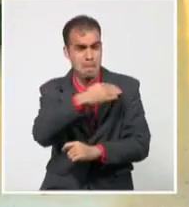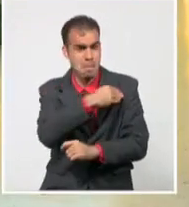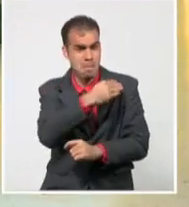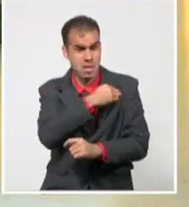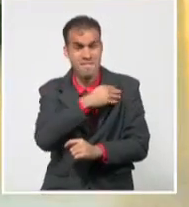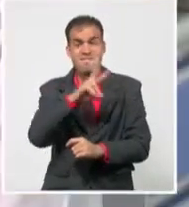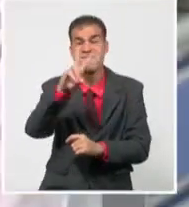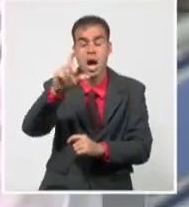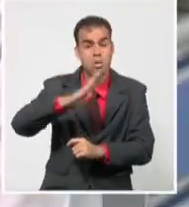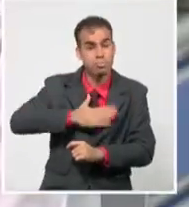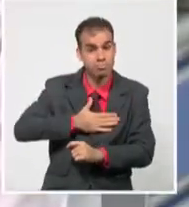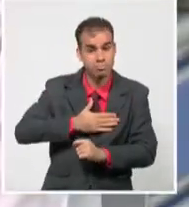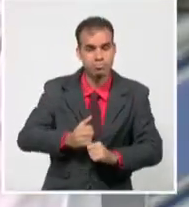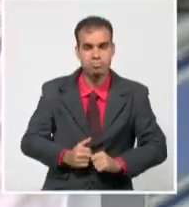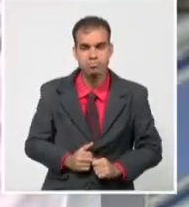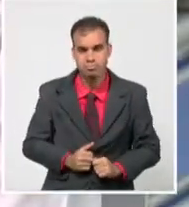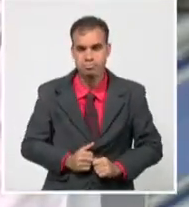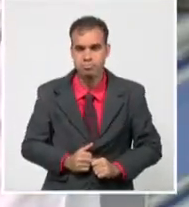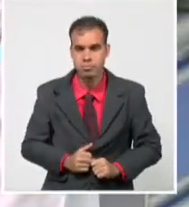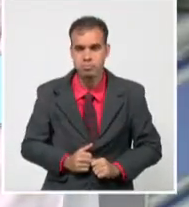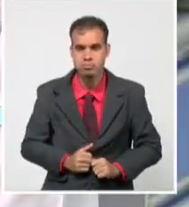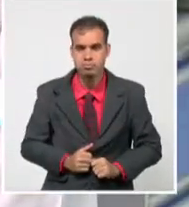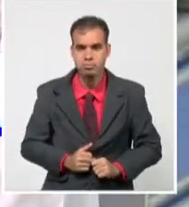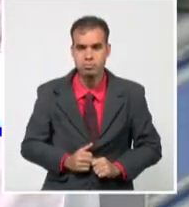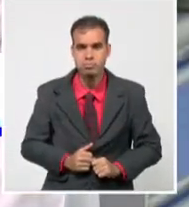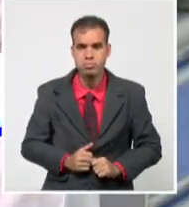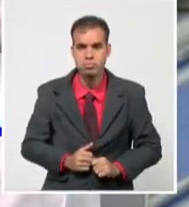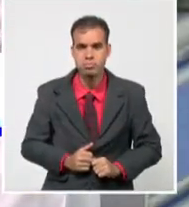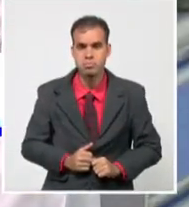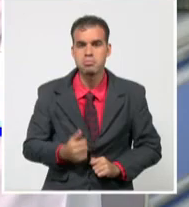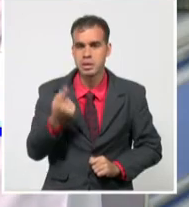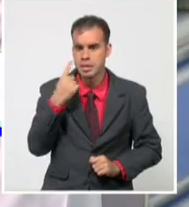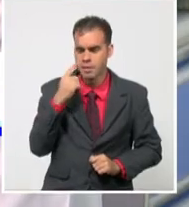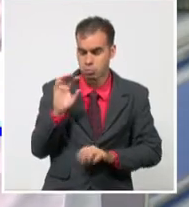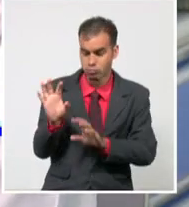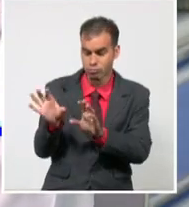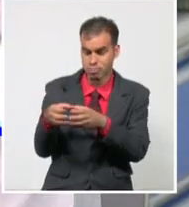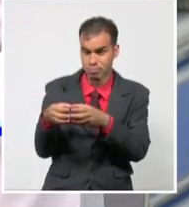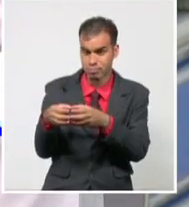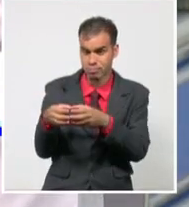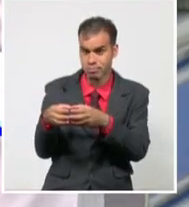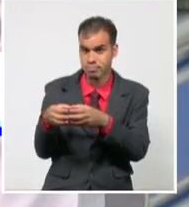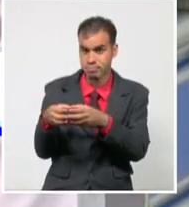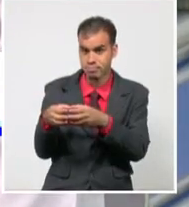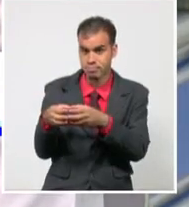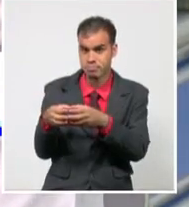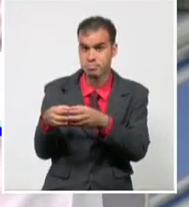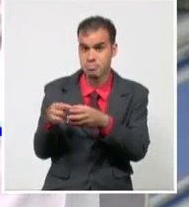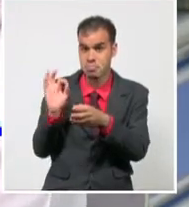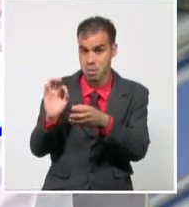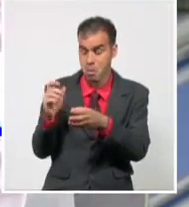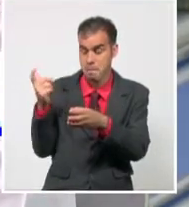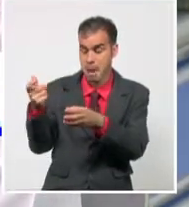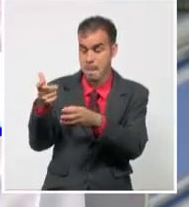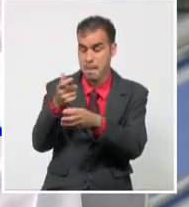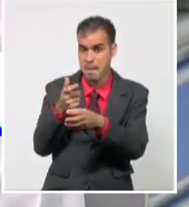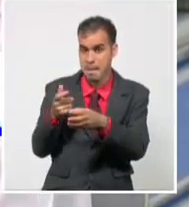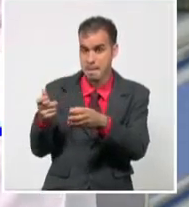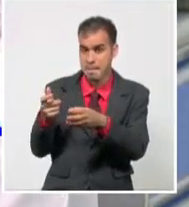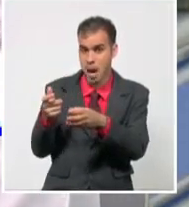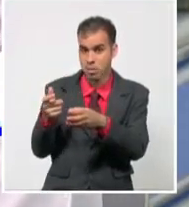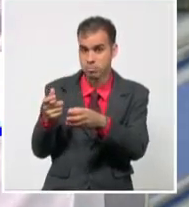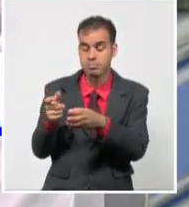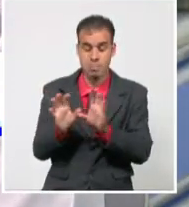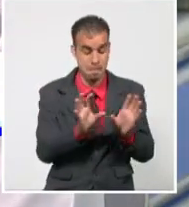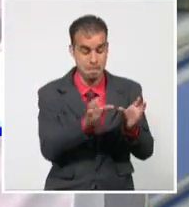Villa Clara. Tenemos la información de un grupo de pacientes controles que se trataron como parte del protocolo cubano de la COVID, que no recibieron